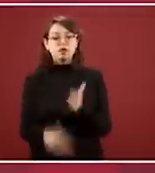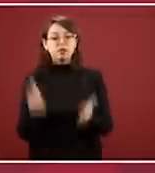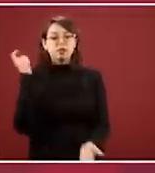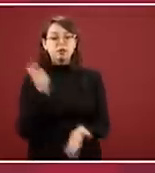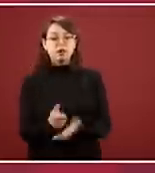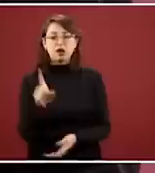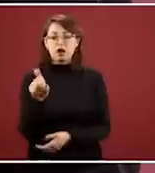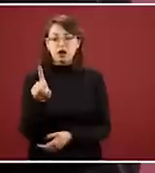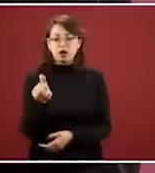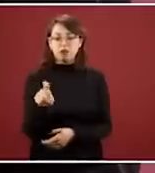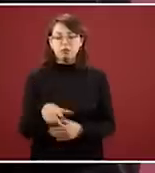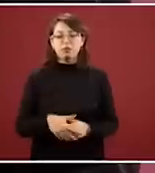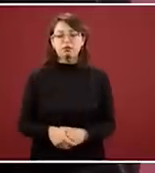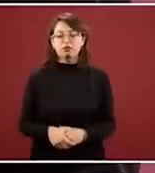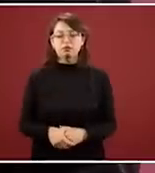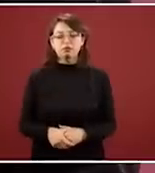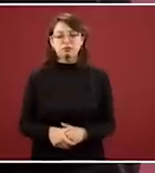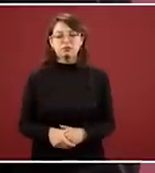agua,